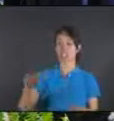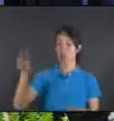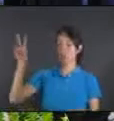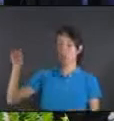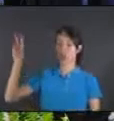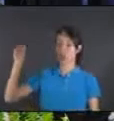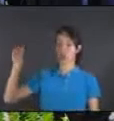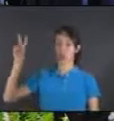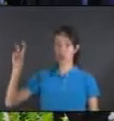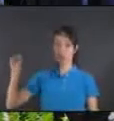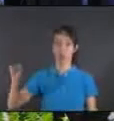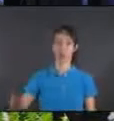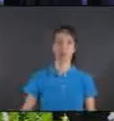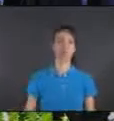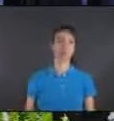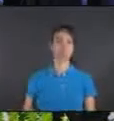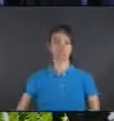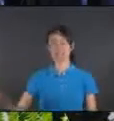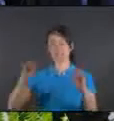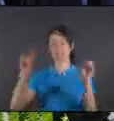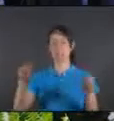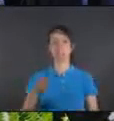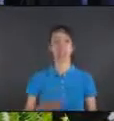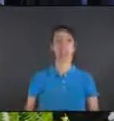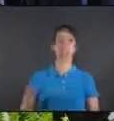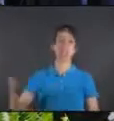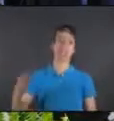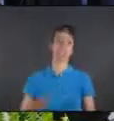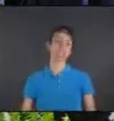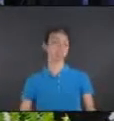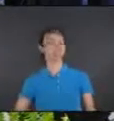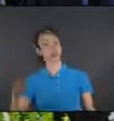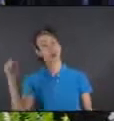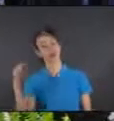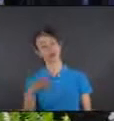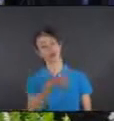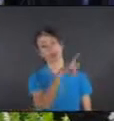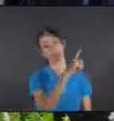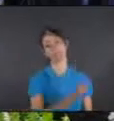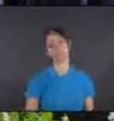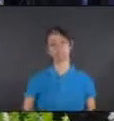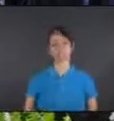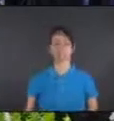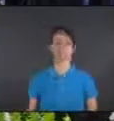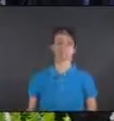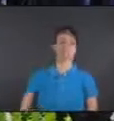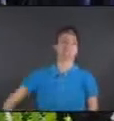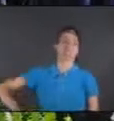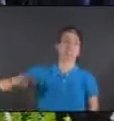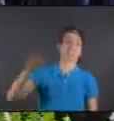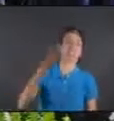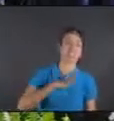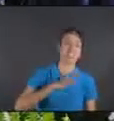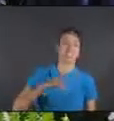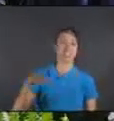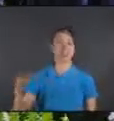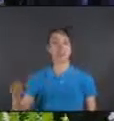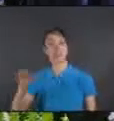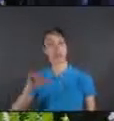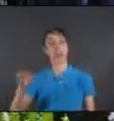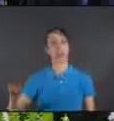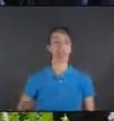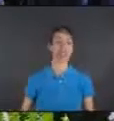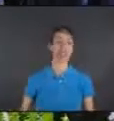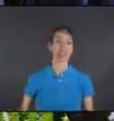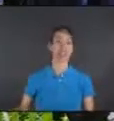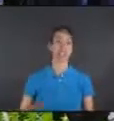religiosas, sincretismo religioso, al cual hay que decirle no, no y no. Nada de que no, si esas